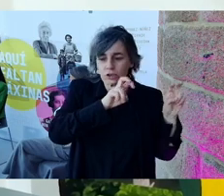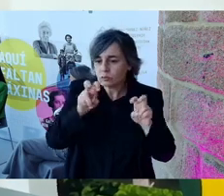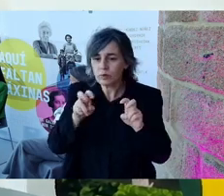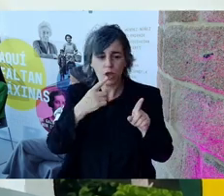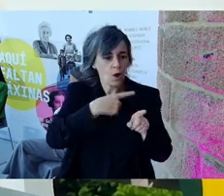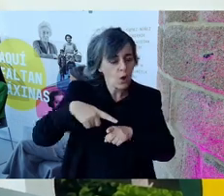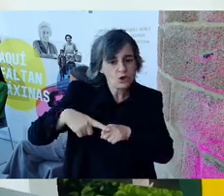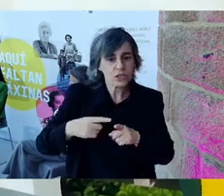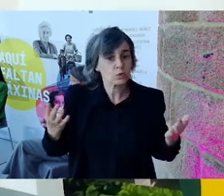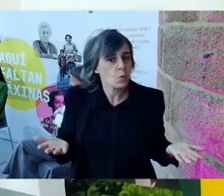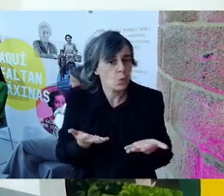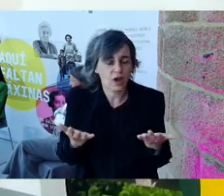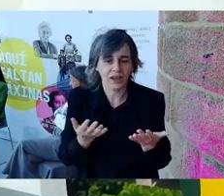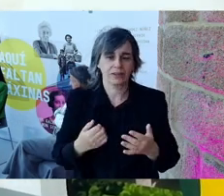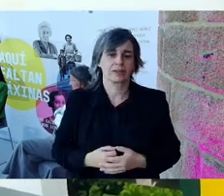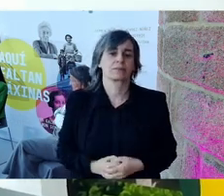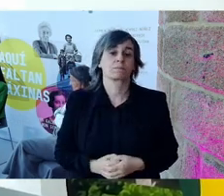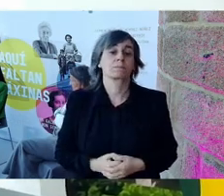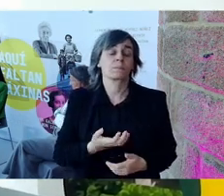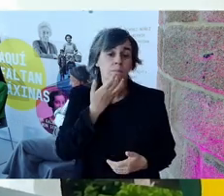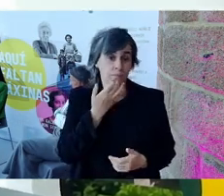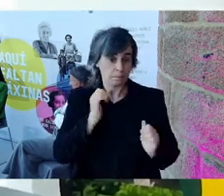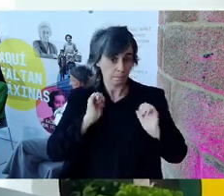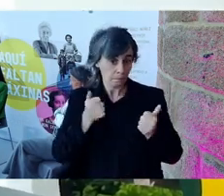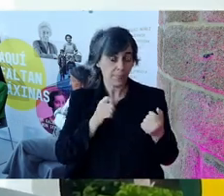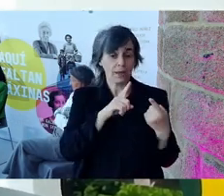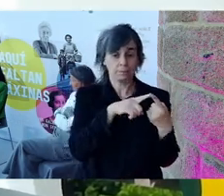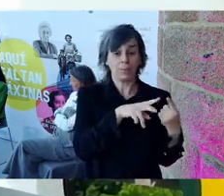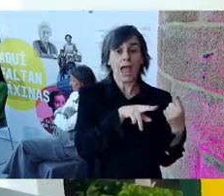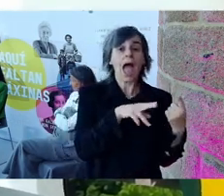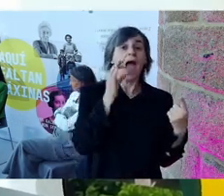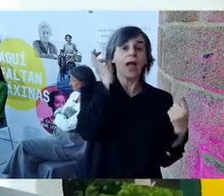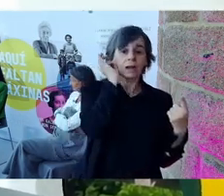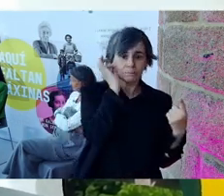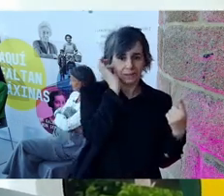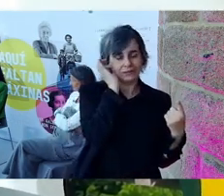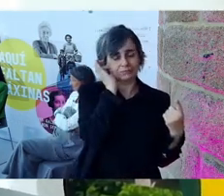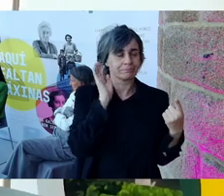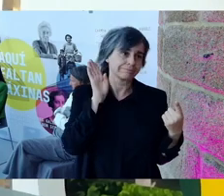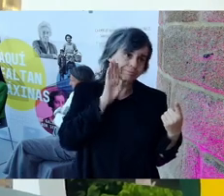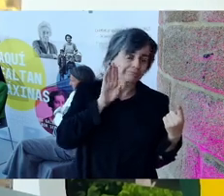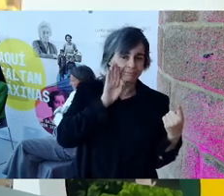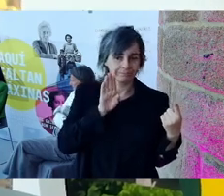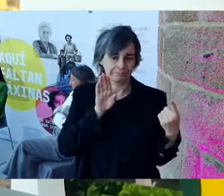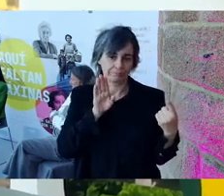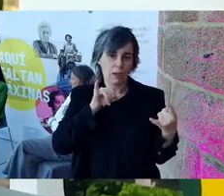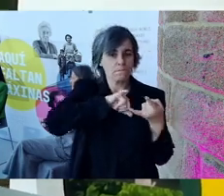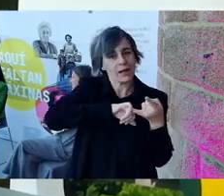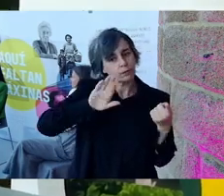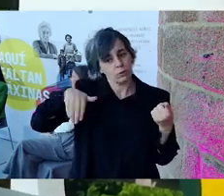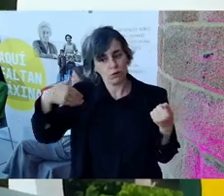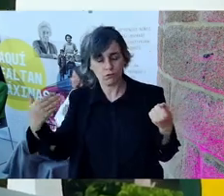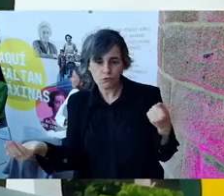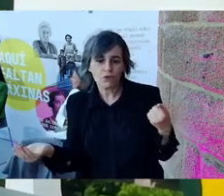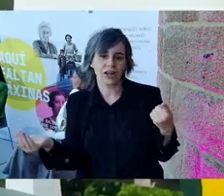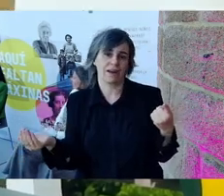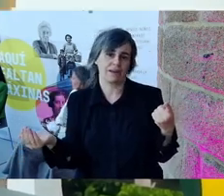asuntos bueno, más urgentes que tienen que resolver. Por un lado, una irmá ilegítima, ¿no?